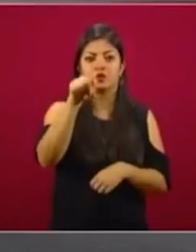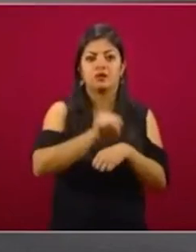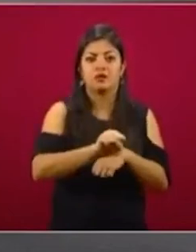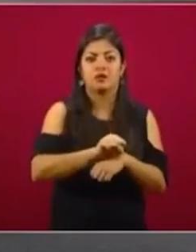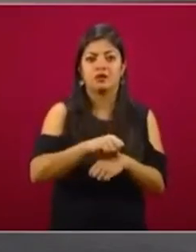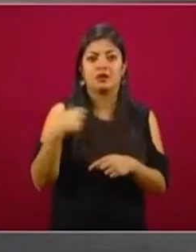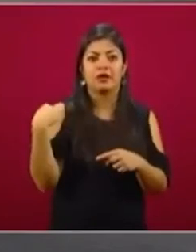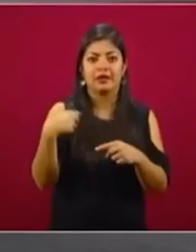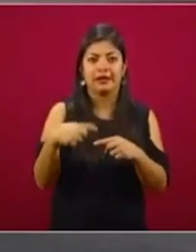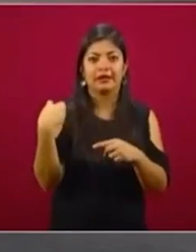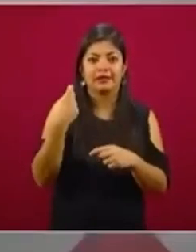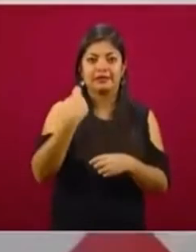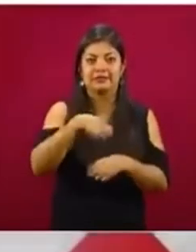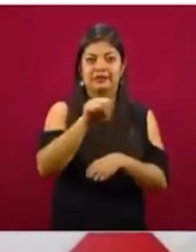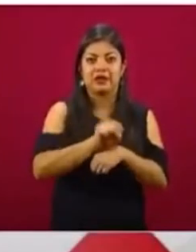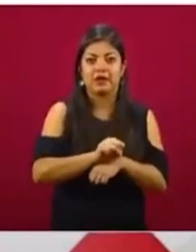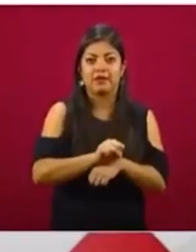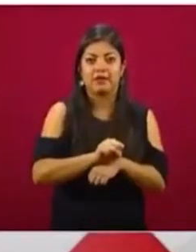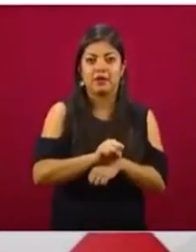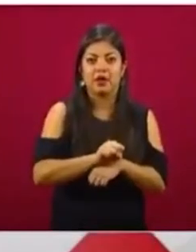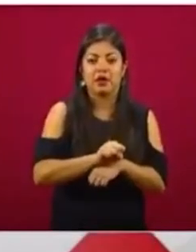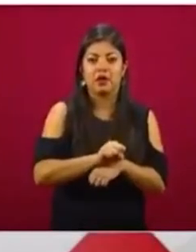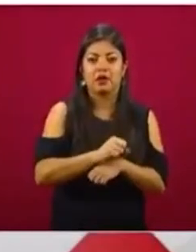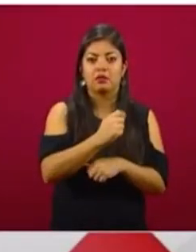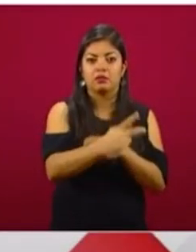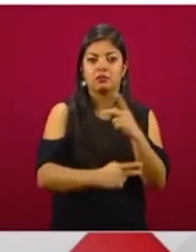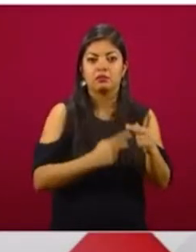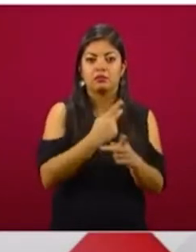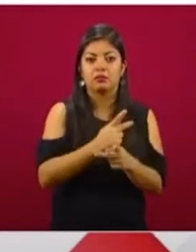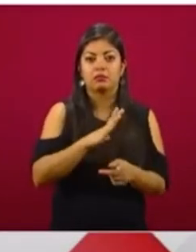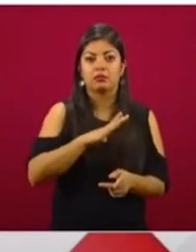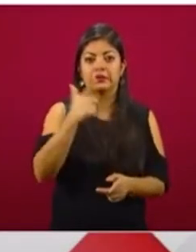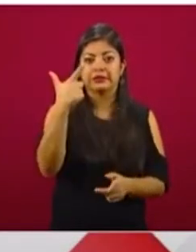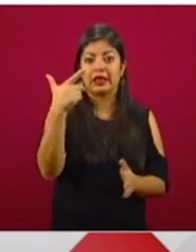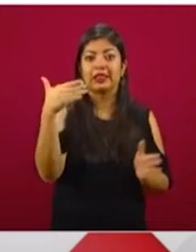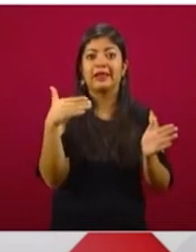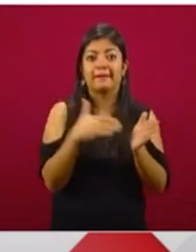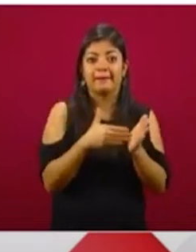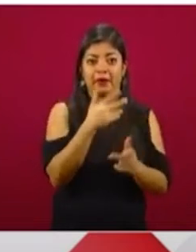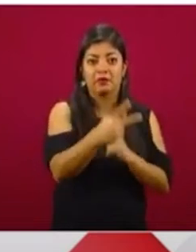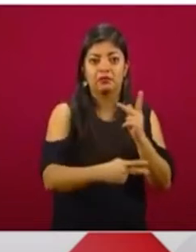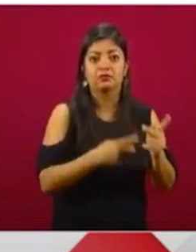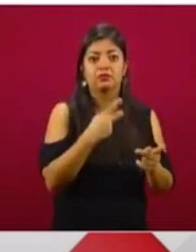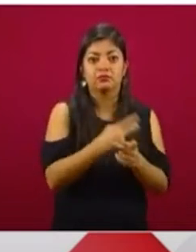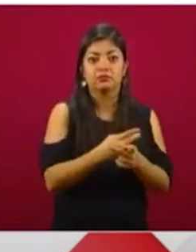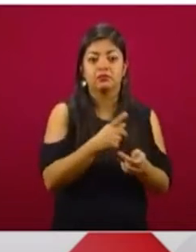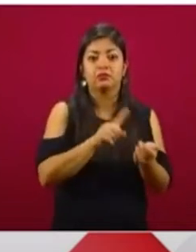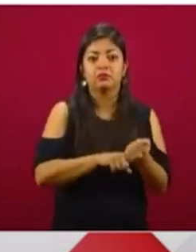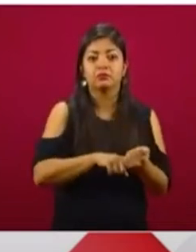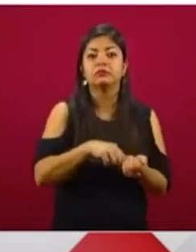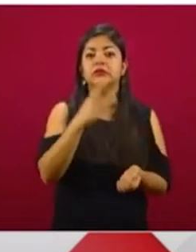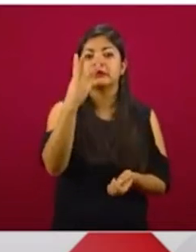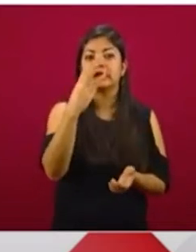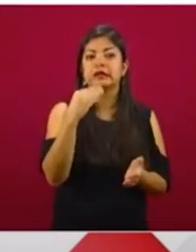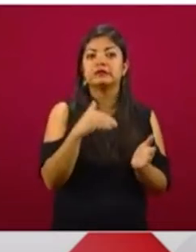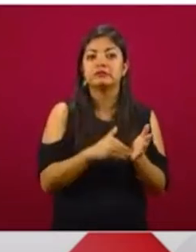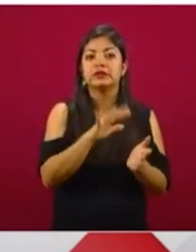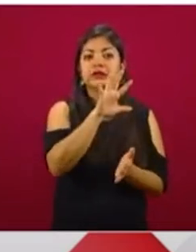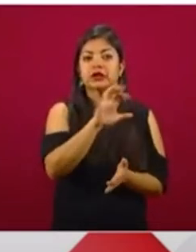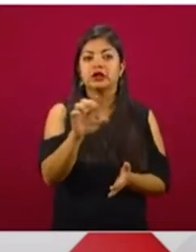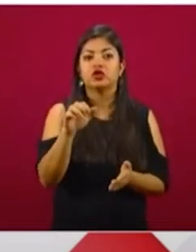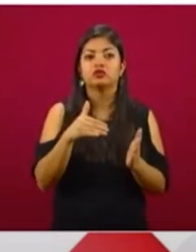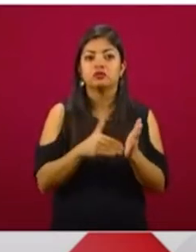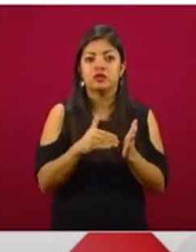Esta semana se colocaron prácticamente 7.000 créditos y se dispersaron en la economía 3.500 millones de